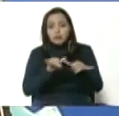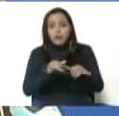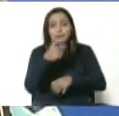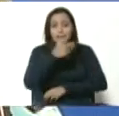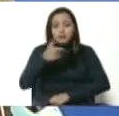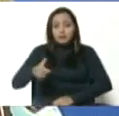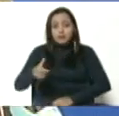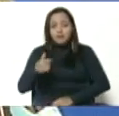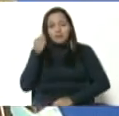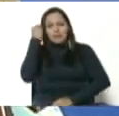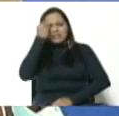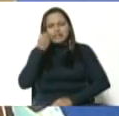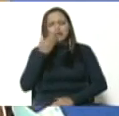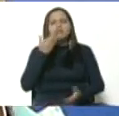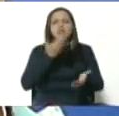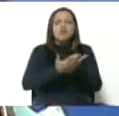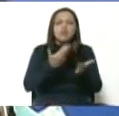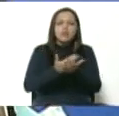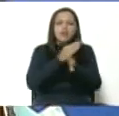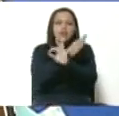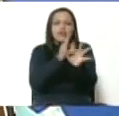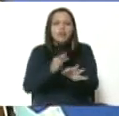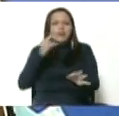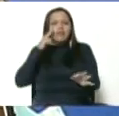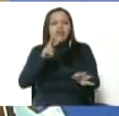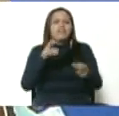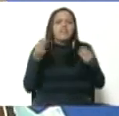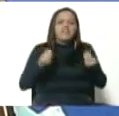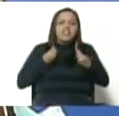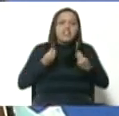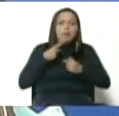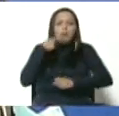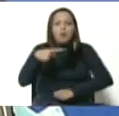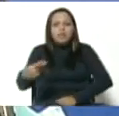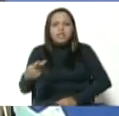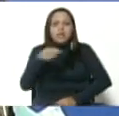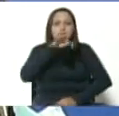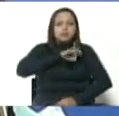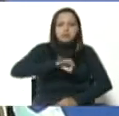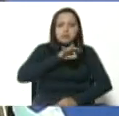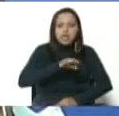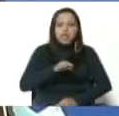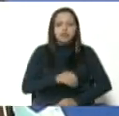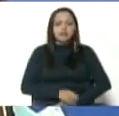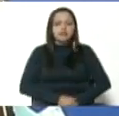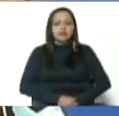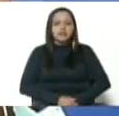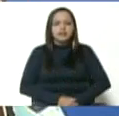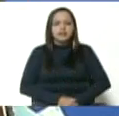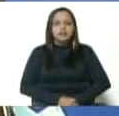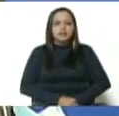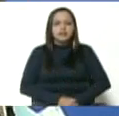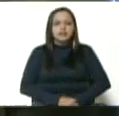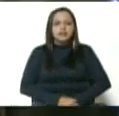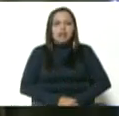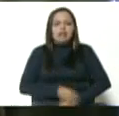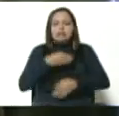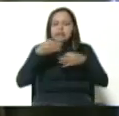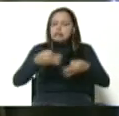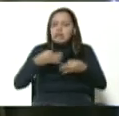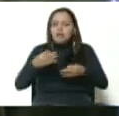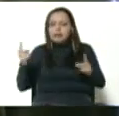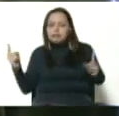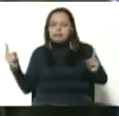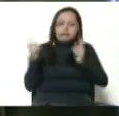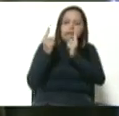postulamos una manera de ver la vida, de ver la política, de ver la sociedad, nos confrontamos con quienes tienen una